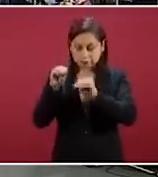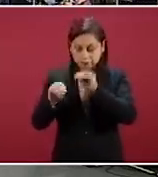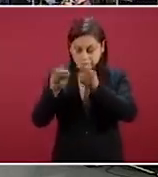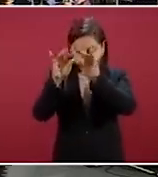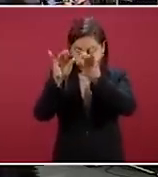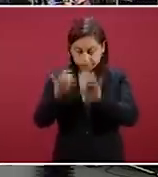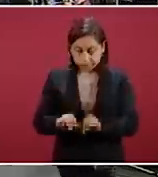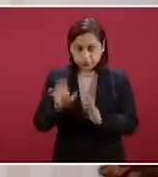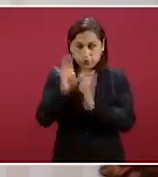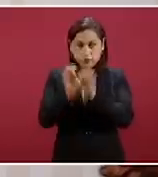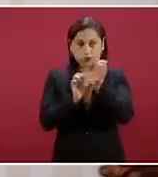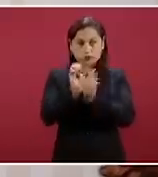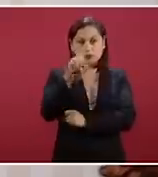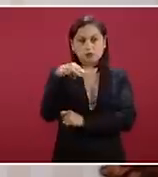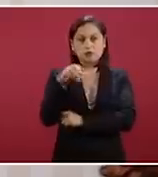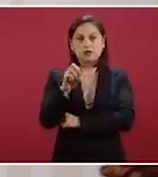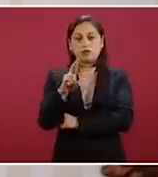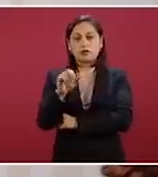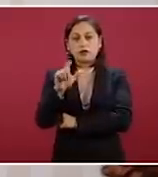Moral.